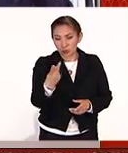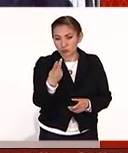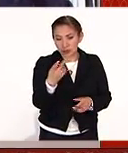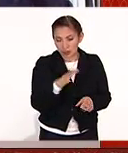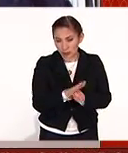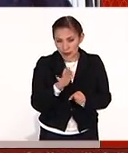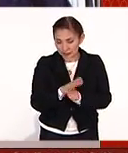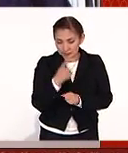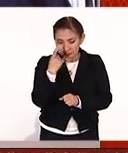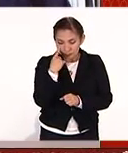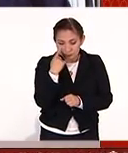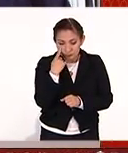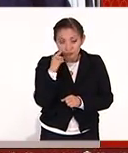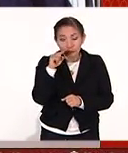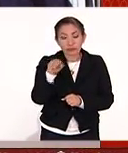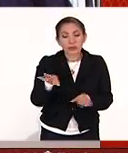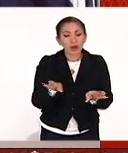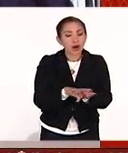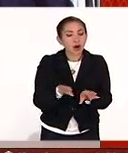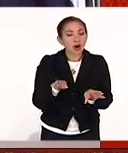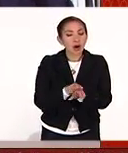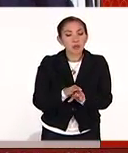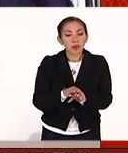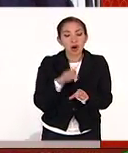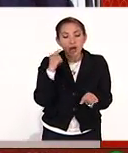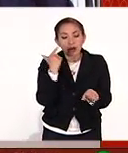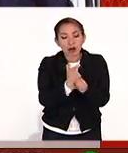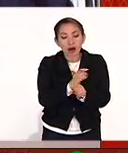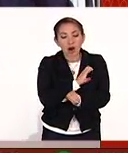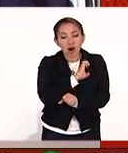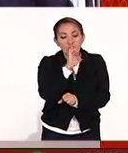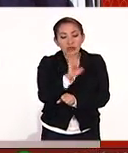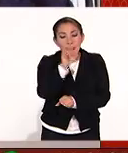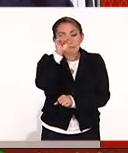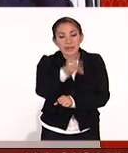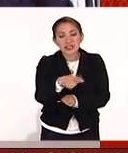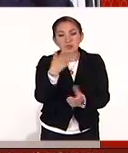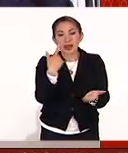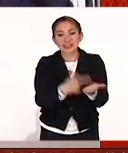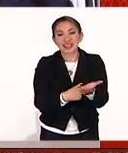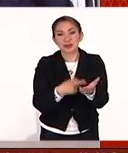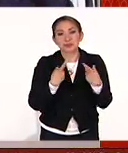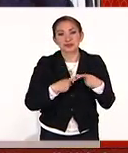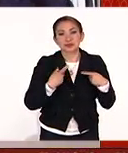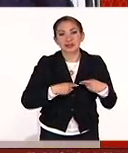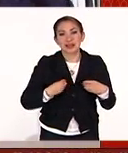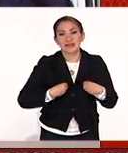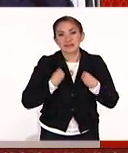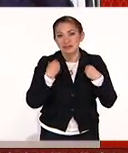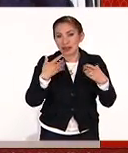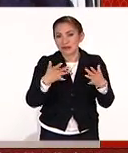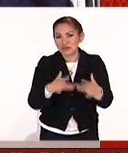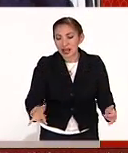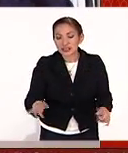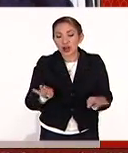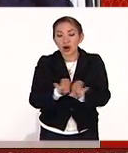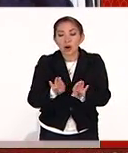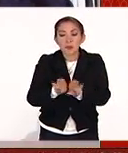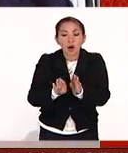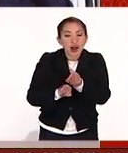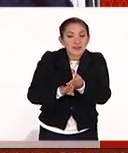sentido: ¿cómo detectar el odio entre tus propios ciudadanos? cómo evitar